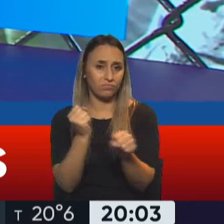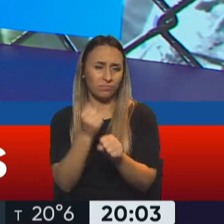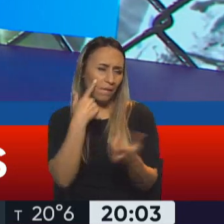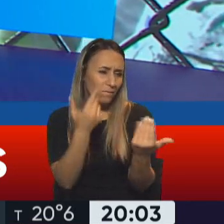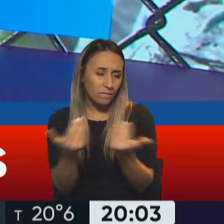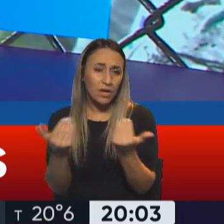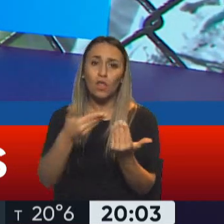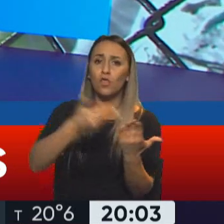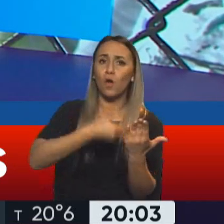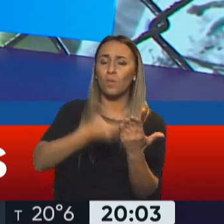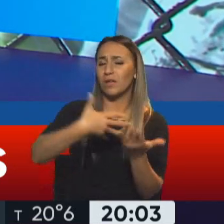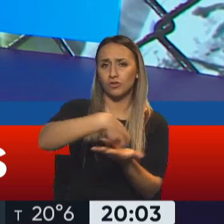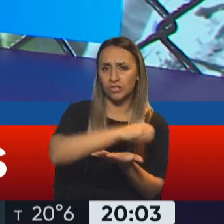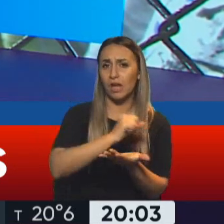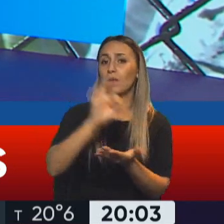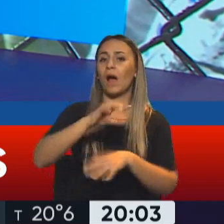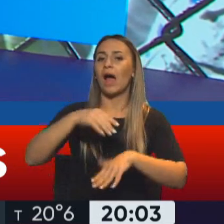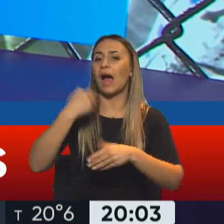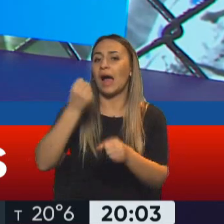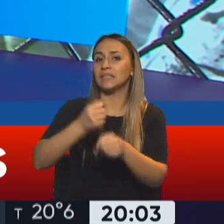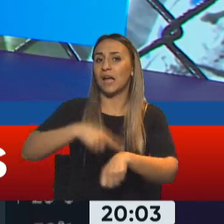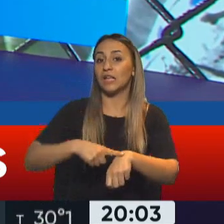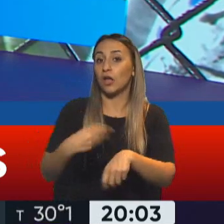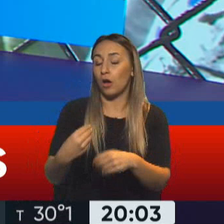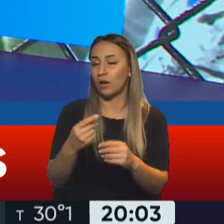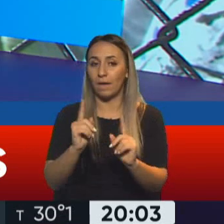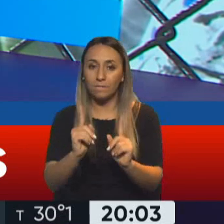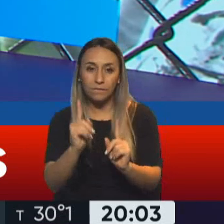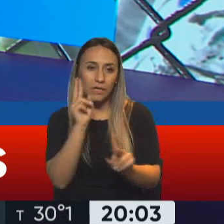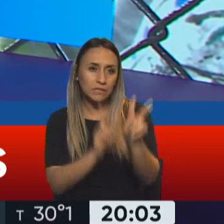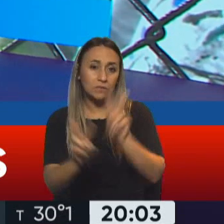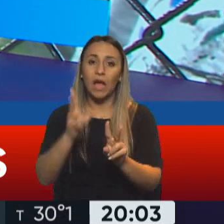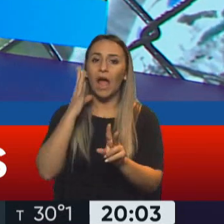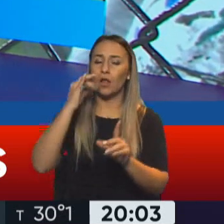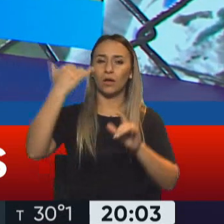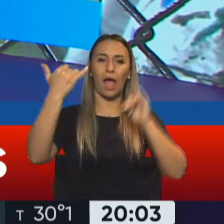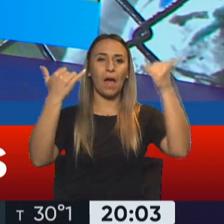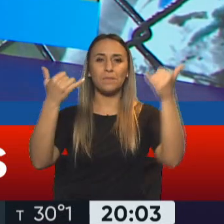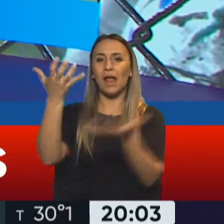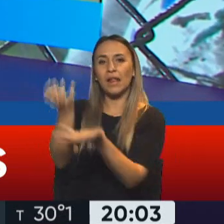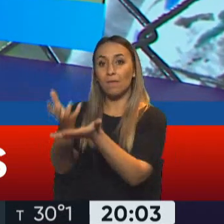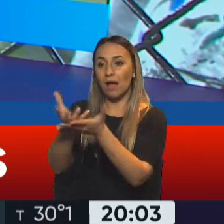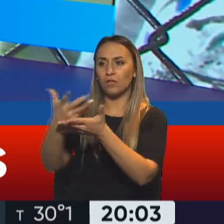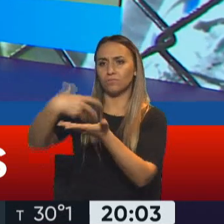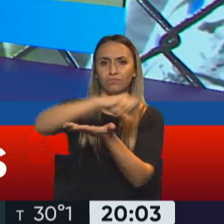algún tipo de documentación, claro. Alguna cámara, se supone. Tal vez, alguna filmación, se supone posiblemente. Se supone que lo harán.